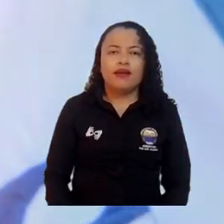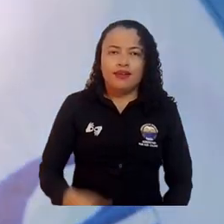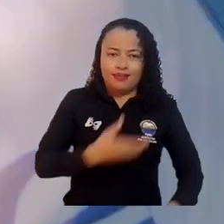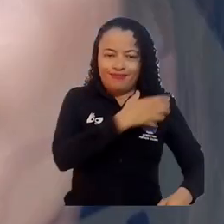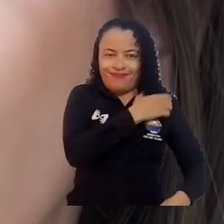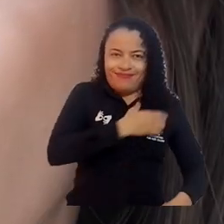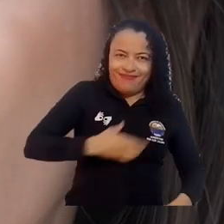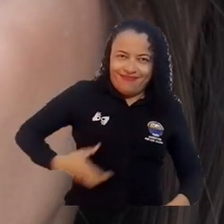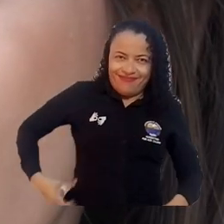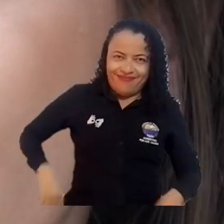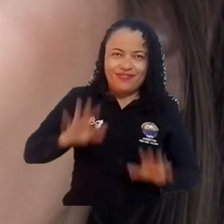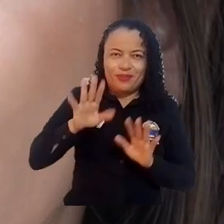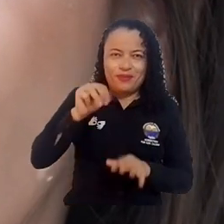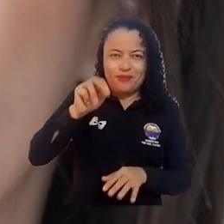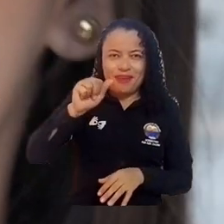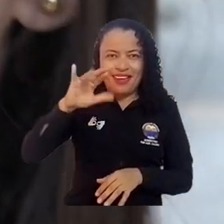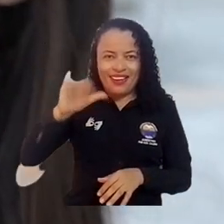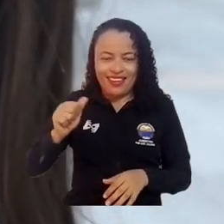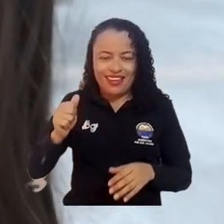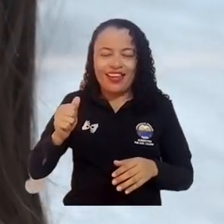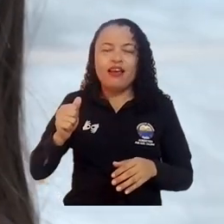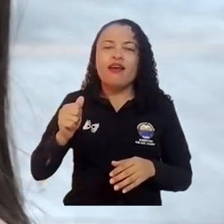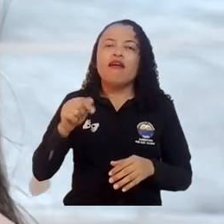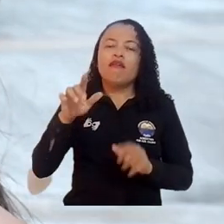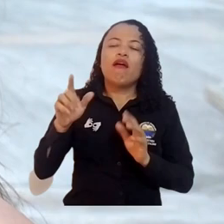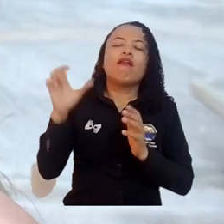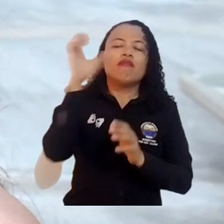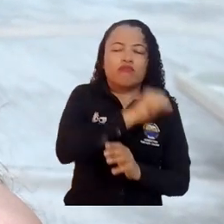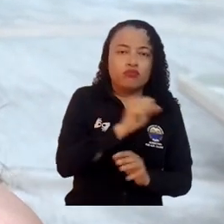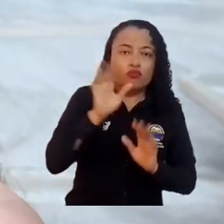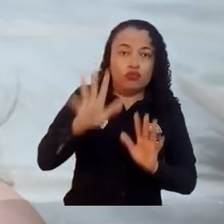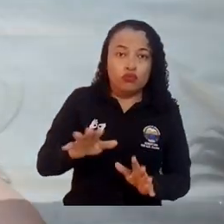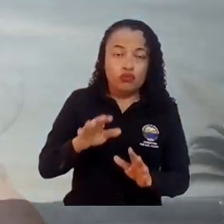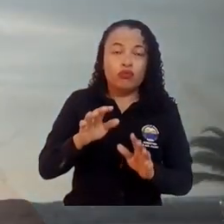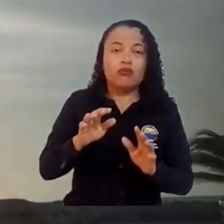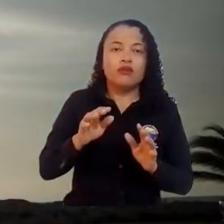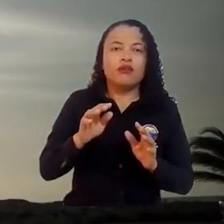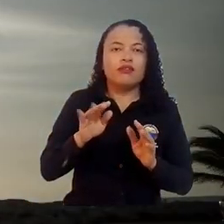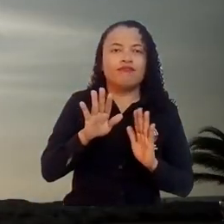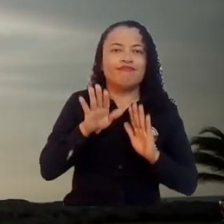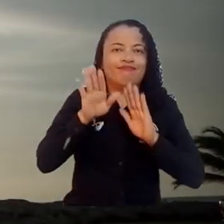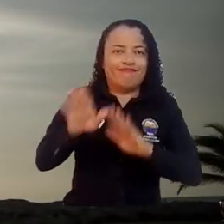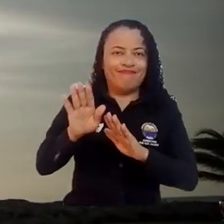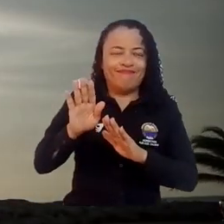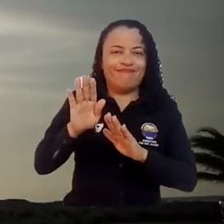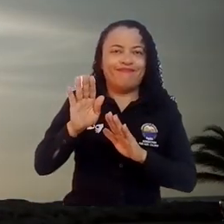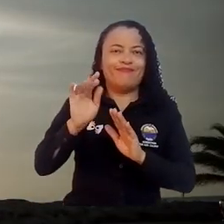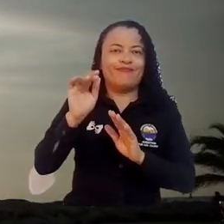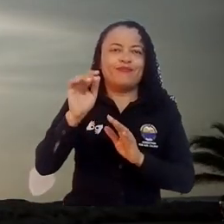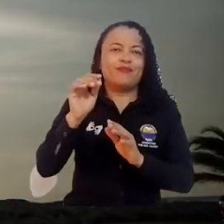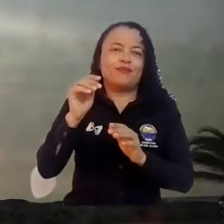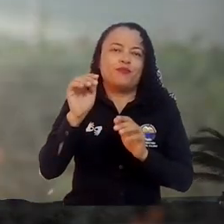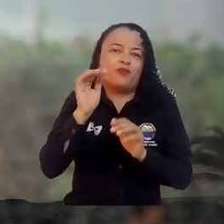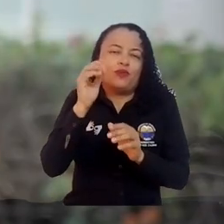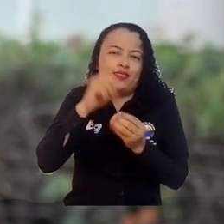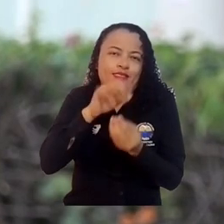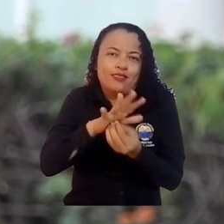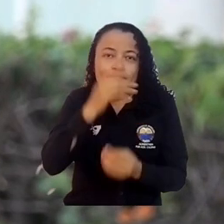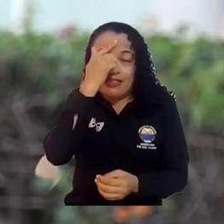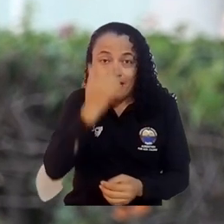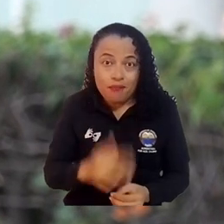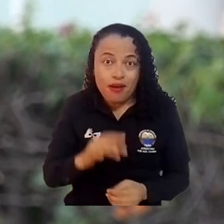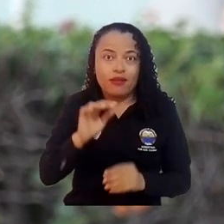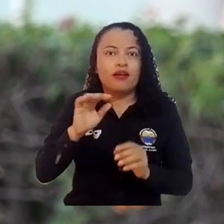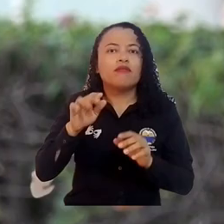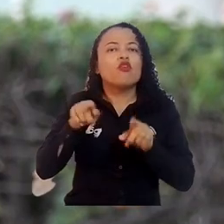La banda que María Camila Valencia Martínez porta en su pecho no solo la acredita como la embajadora del Distrito de Santa Marta al concurso